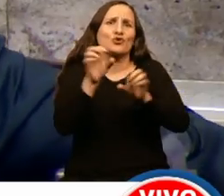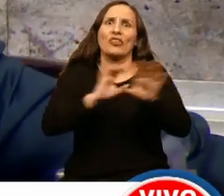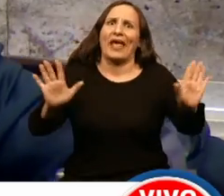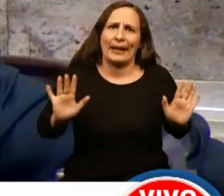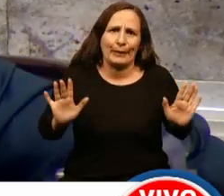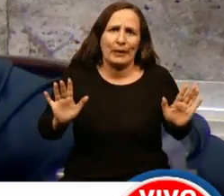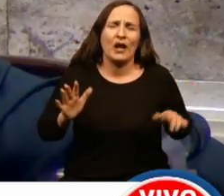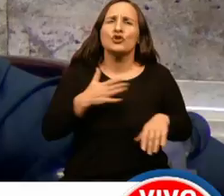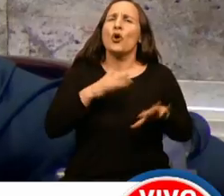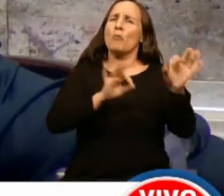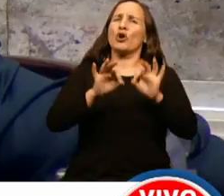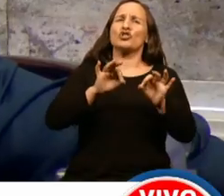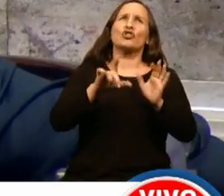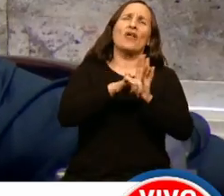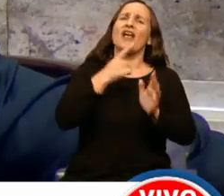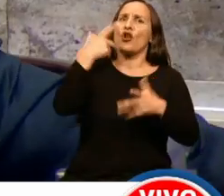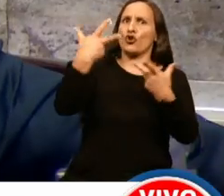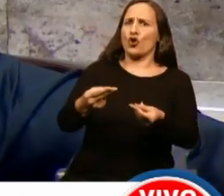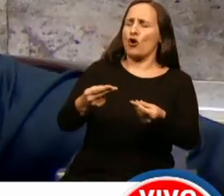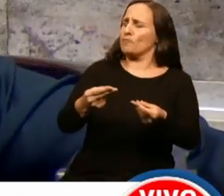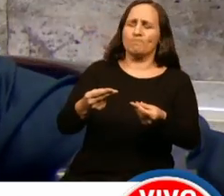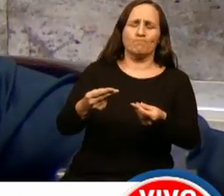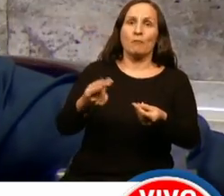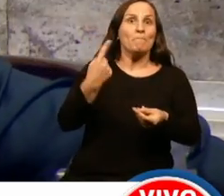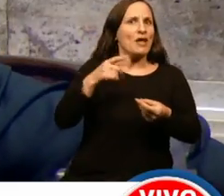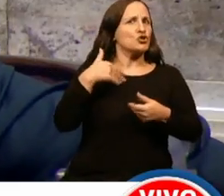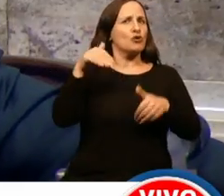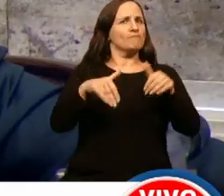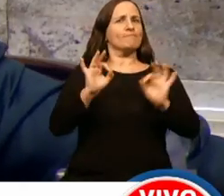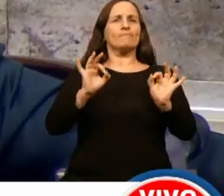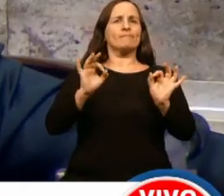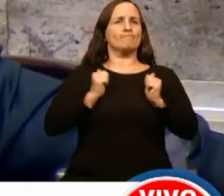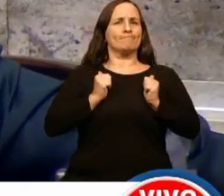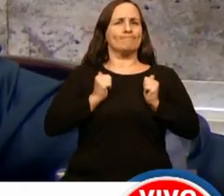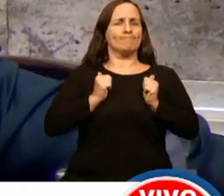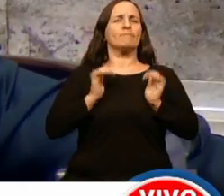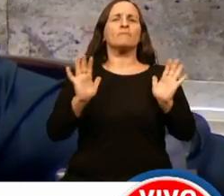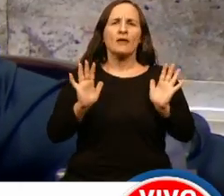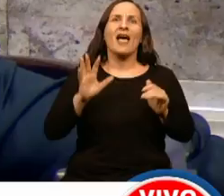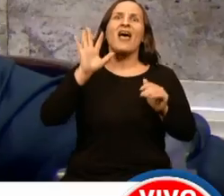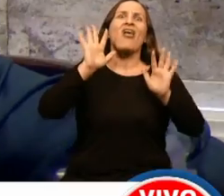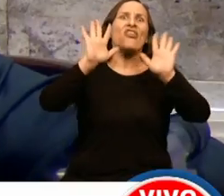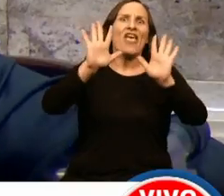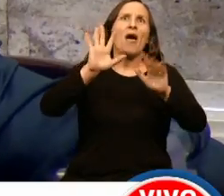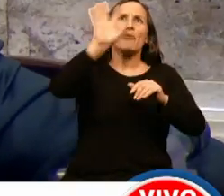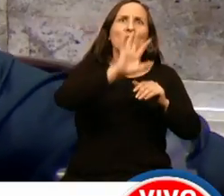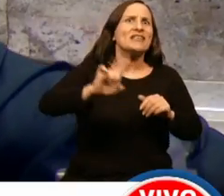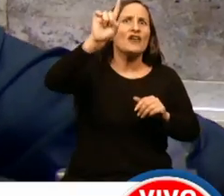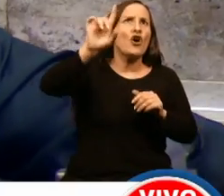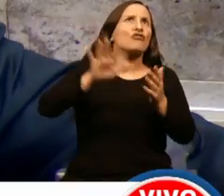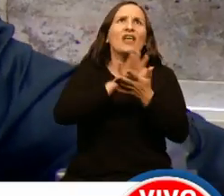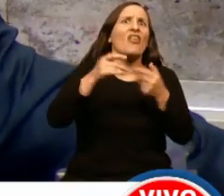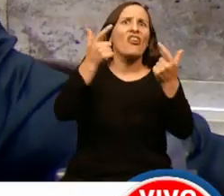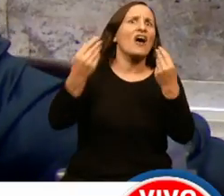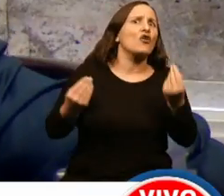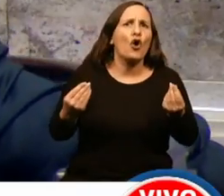oponerme a este proyecto pero me voy a tener hasta tanto no hay una reivindicación de las 10 provincias del norte cuestión